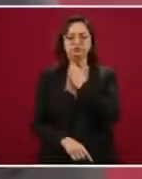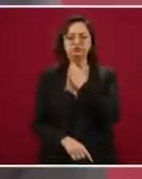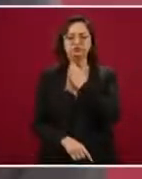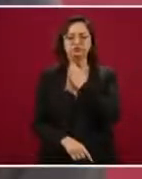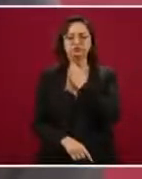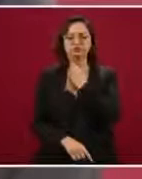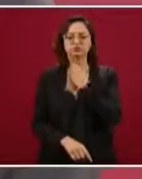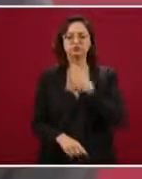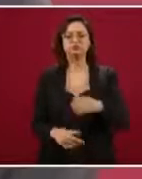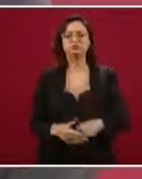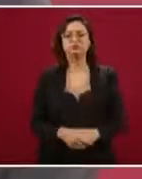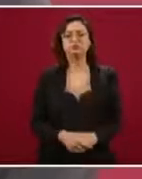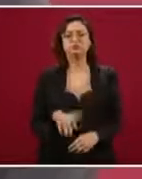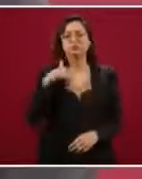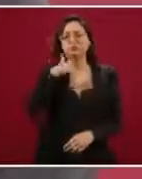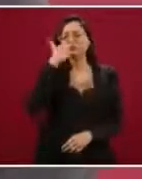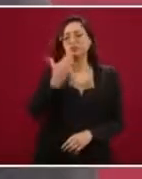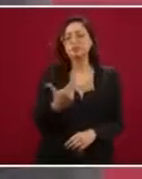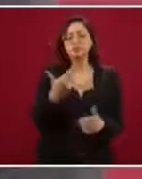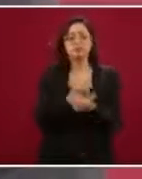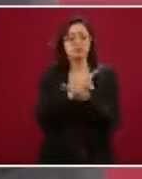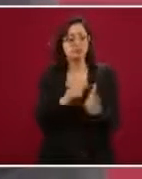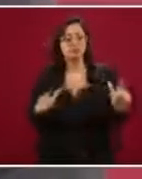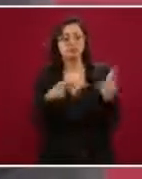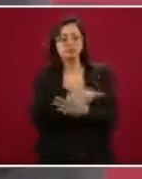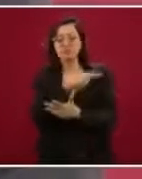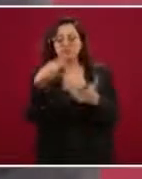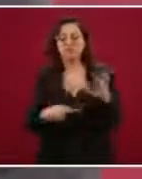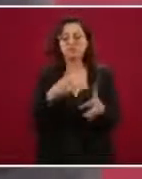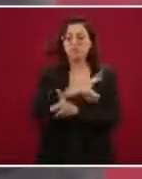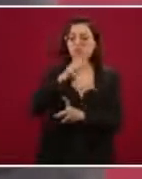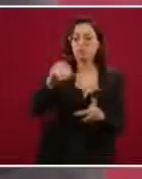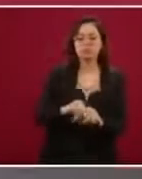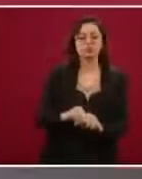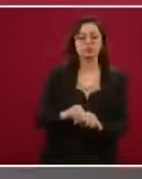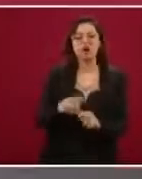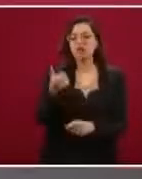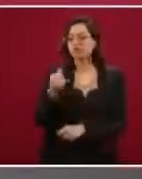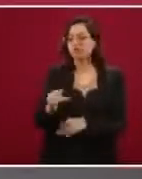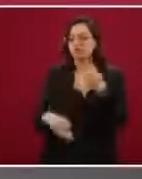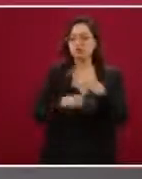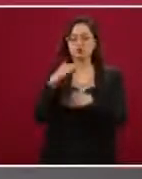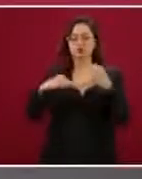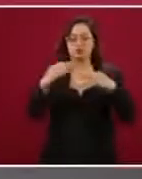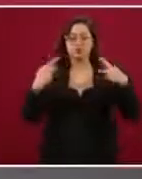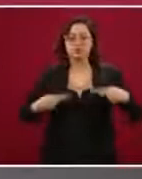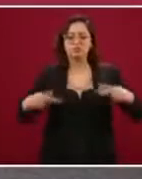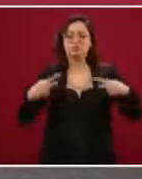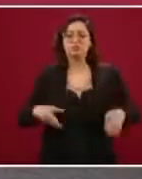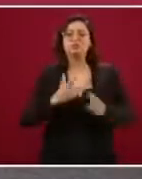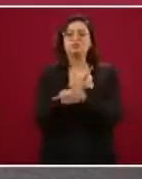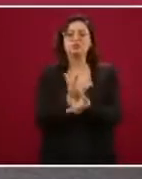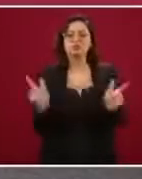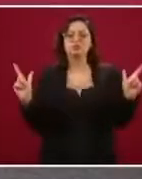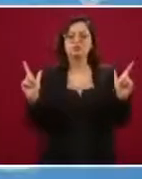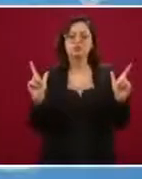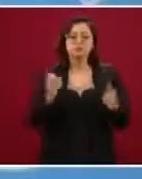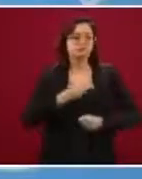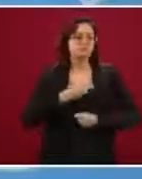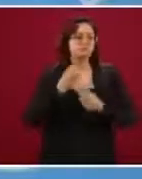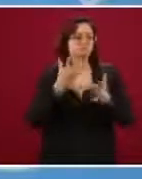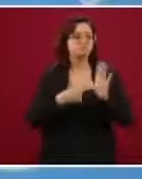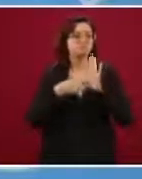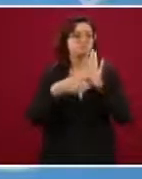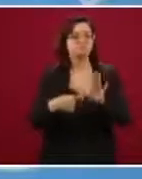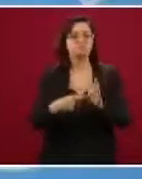plenamente las libertades, que vivamos todos en libertad y que podamos todos